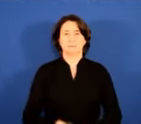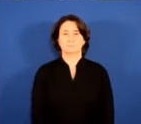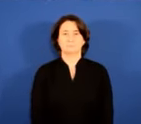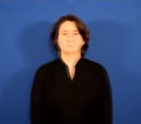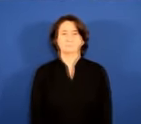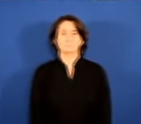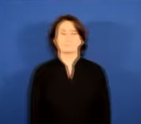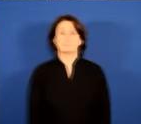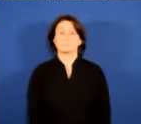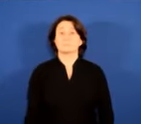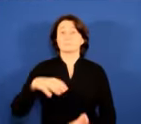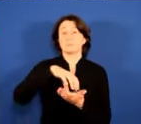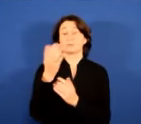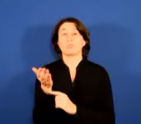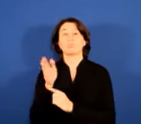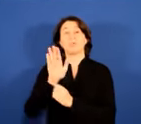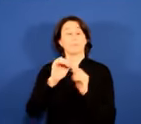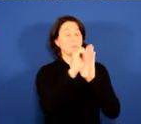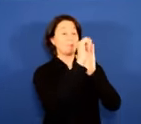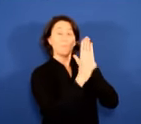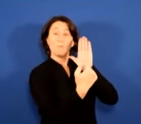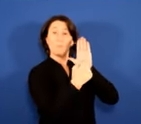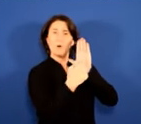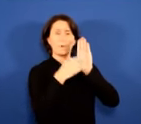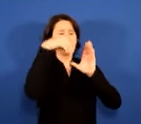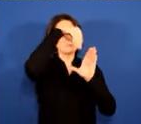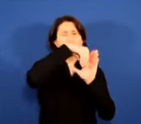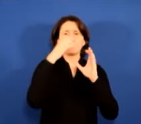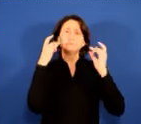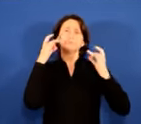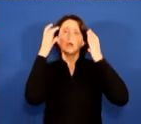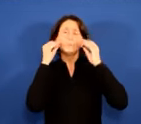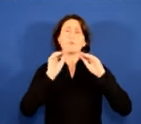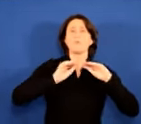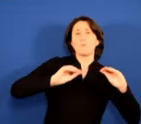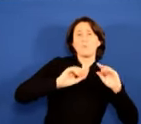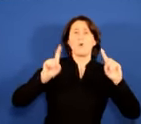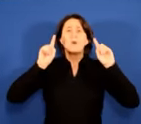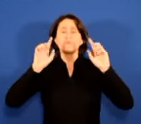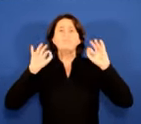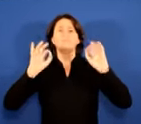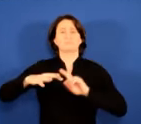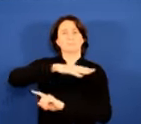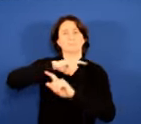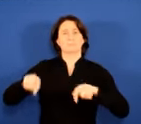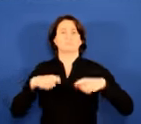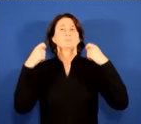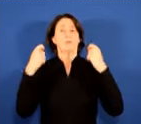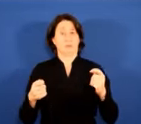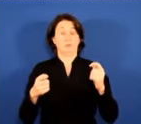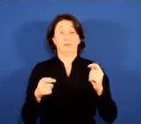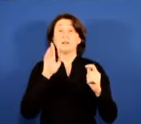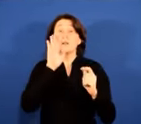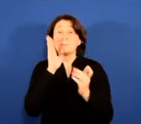está dirigido a personas mayores de 14 años y que tengan poca experiencia en lo relativo a la identificación de las aves y a la